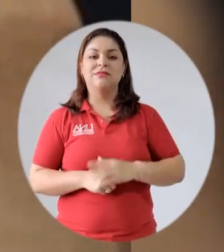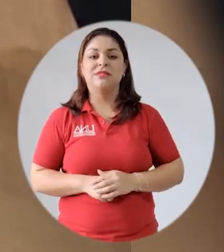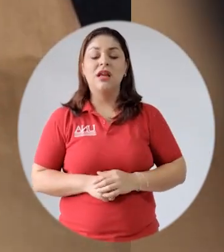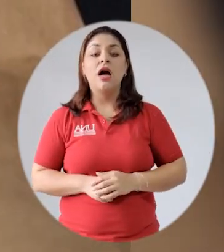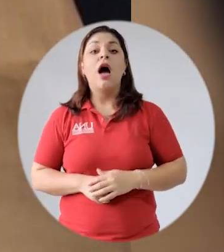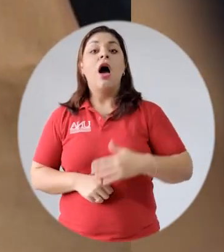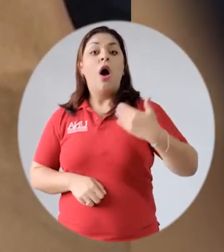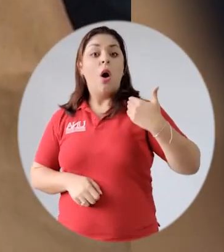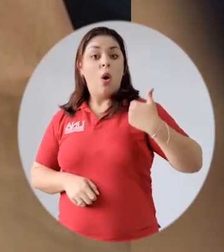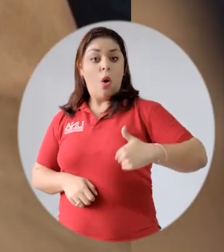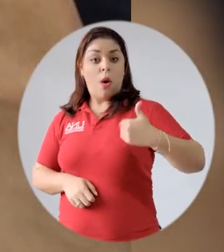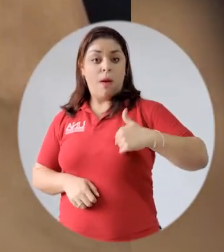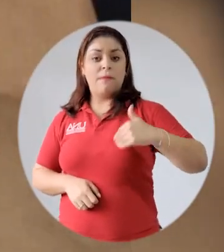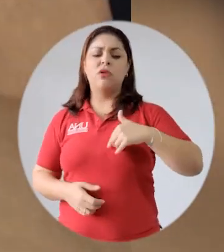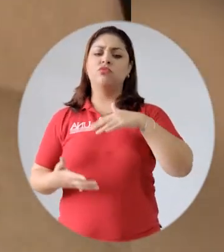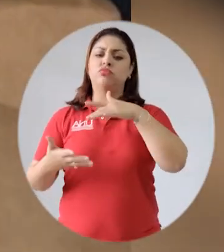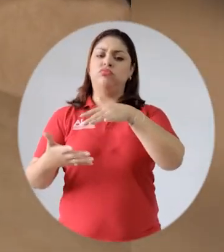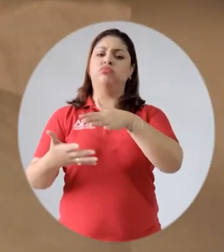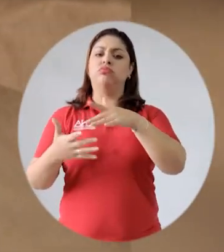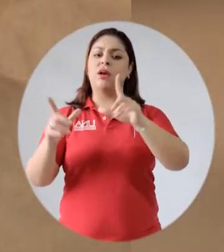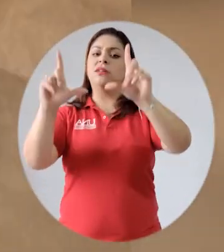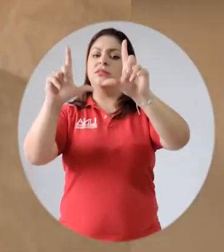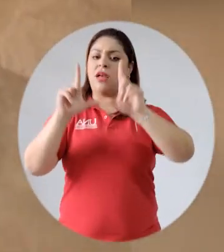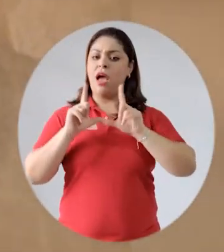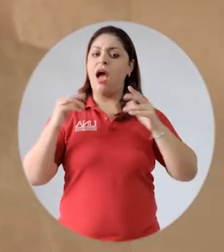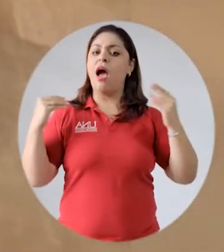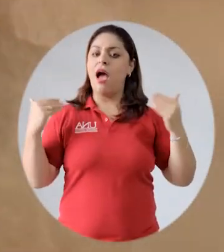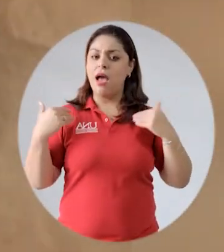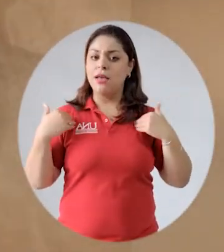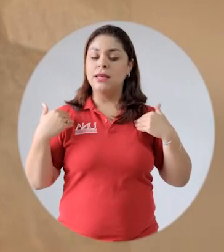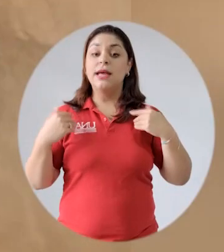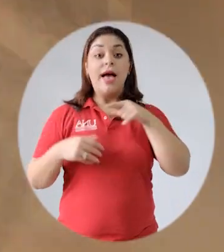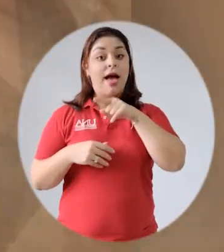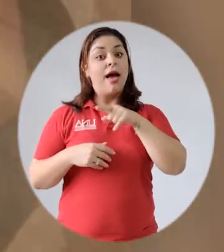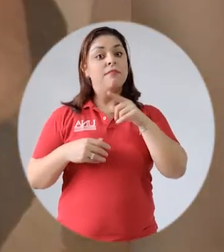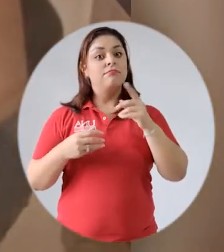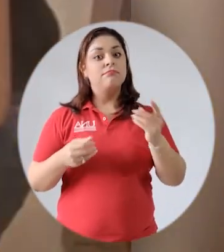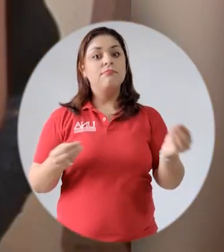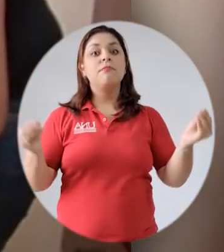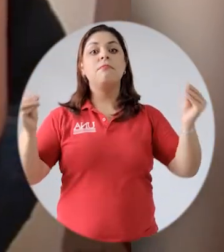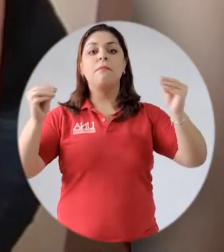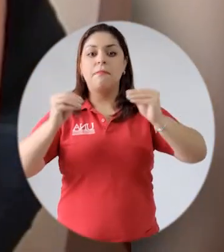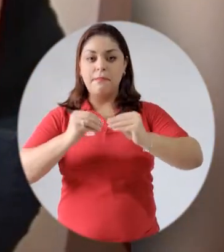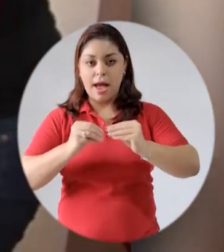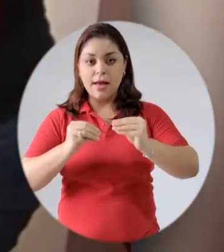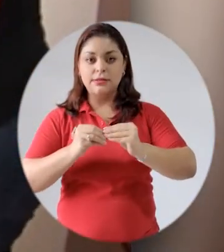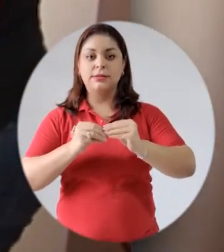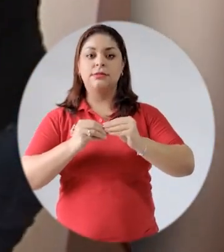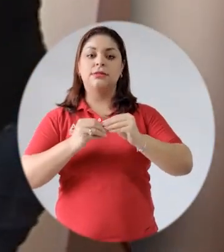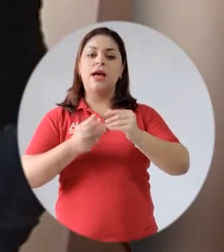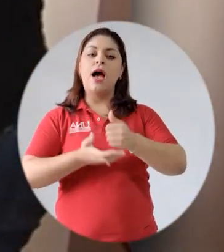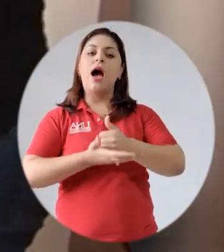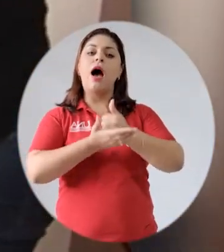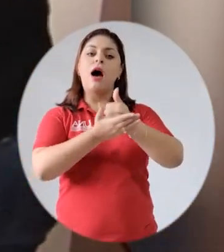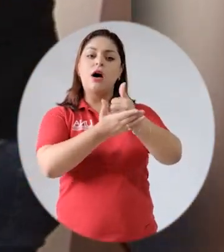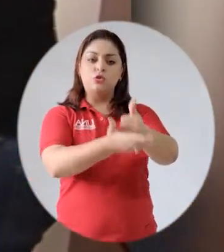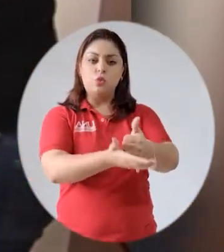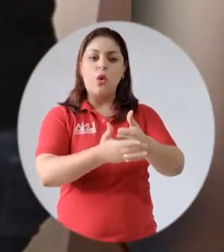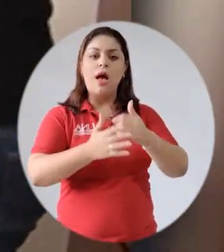más del tiempo exclusivo. Antes mencionaba que el tiempo exclusivo eran 13 horas y 32 minutos. Y dedican, además de eso, a la